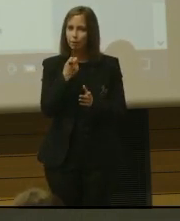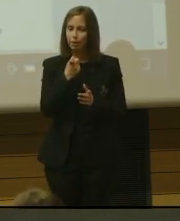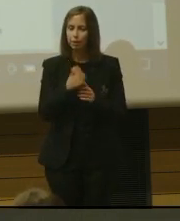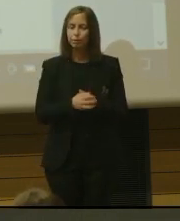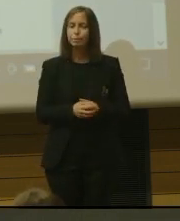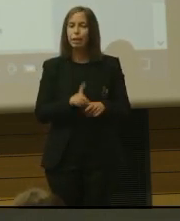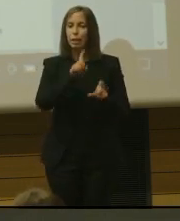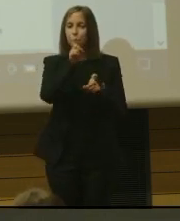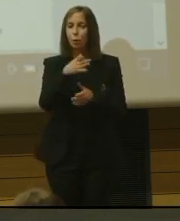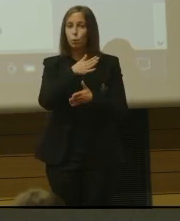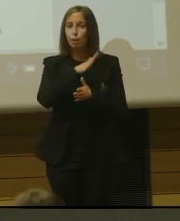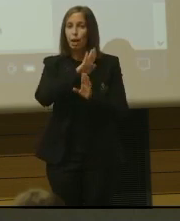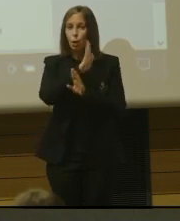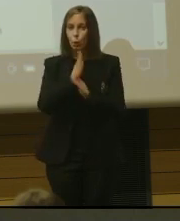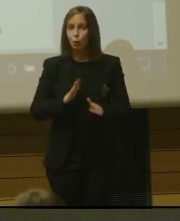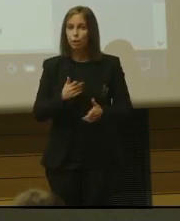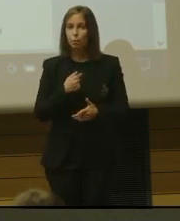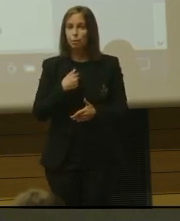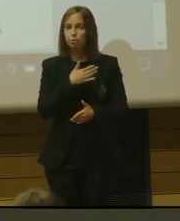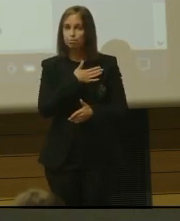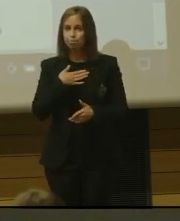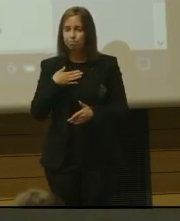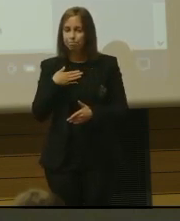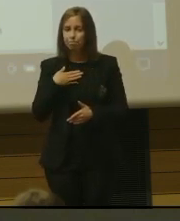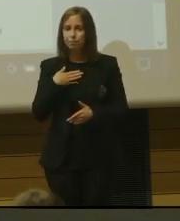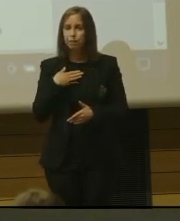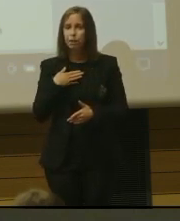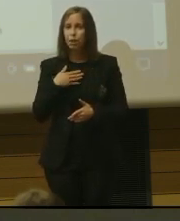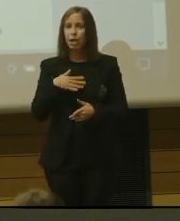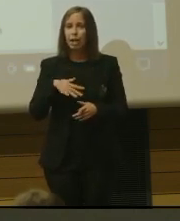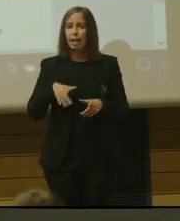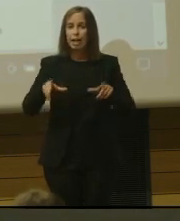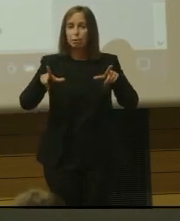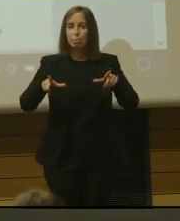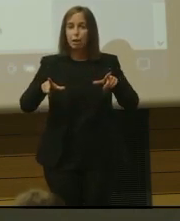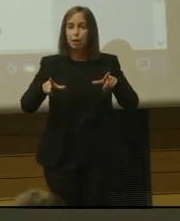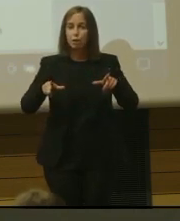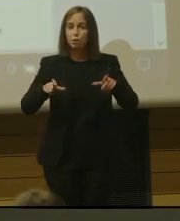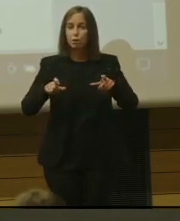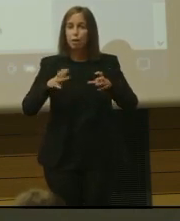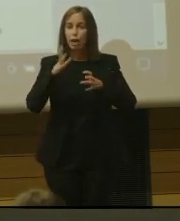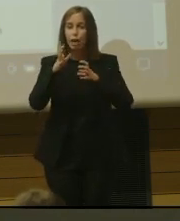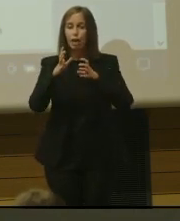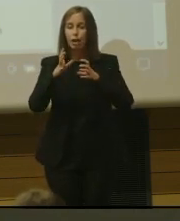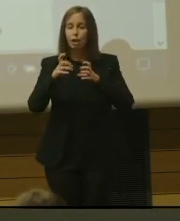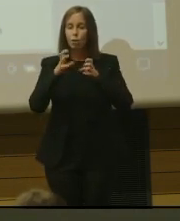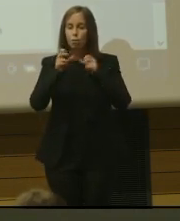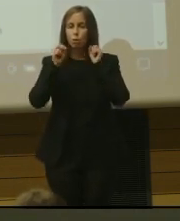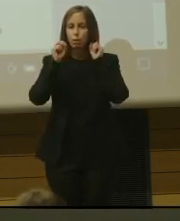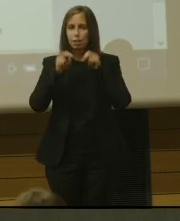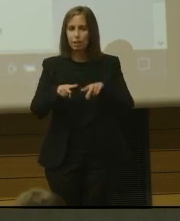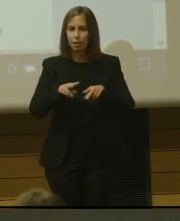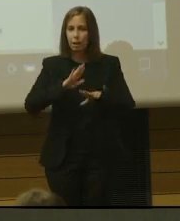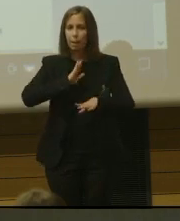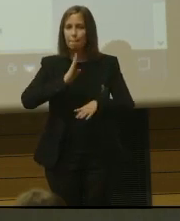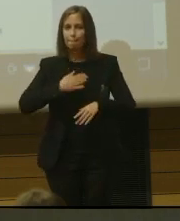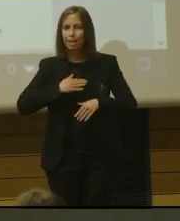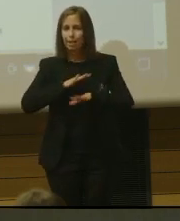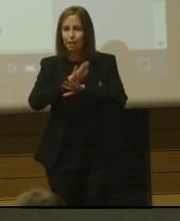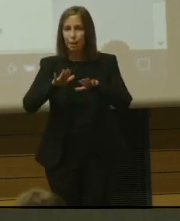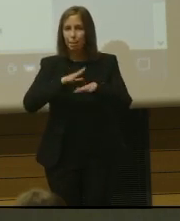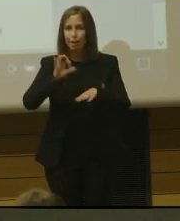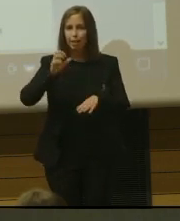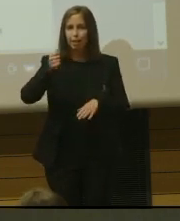ya la última pregunta que te quería hacer, porque esto está muy relacionado con los espacios libres de humo. Mañana, como sabéis, bueno, la playa de San Lorenzo va a